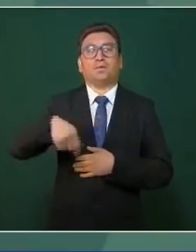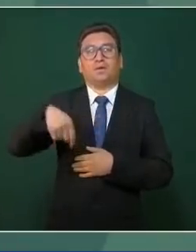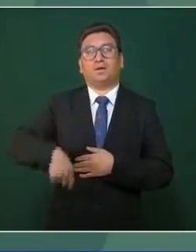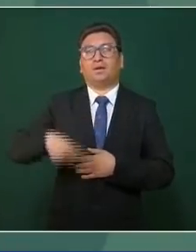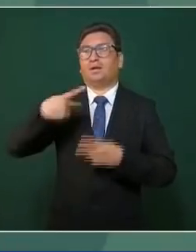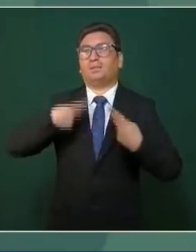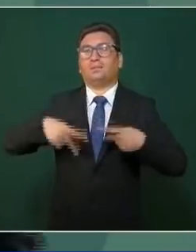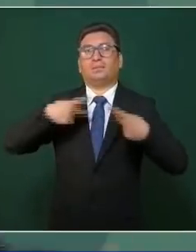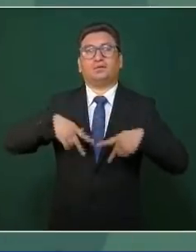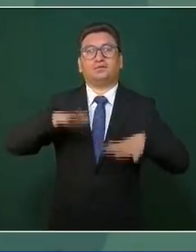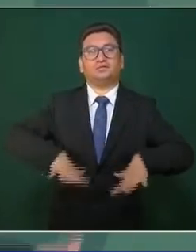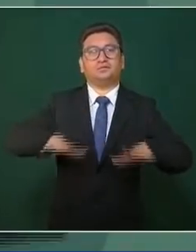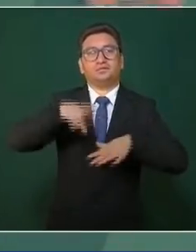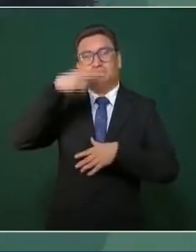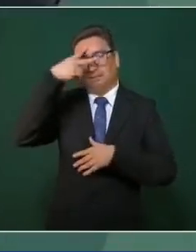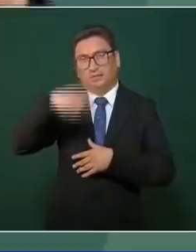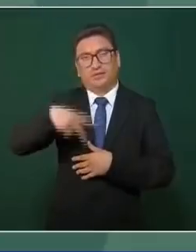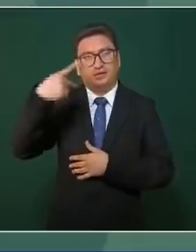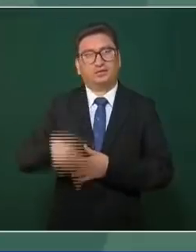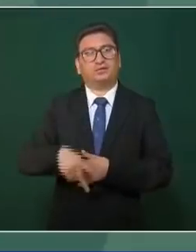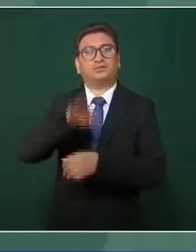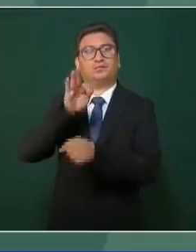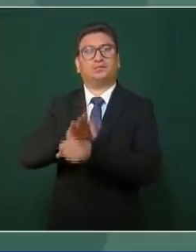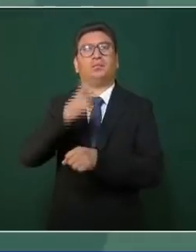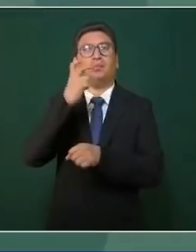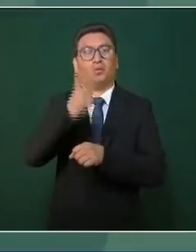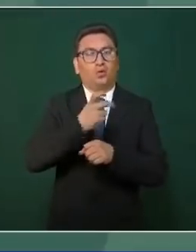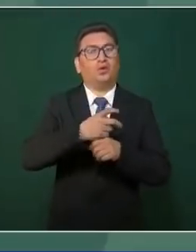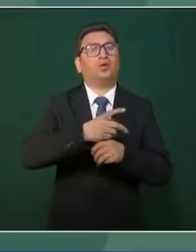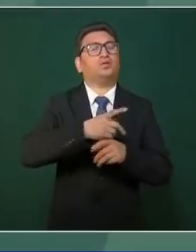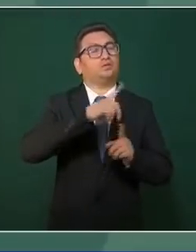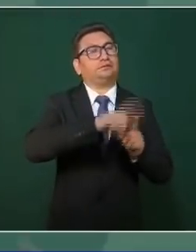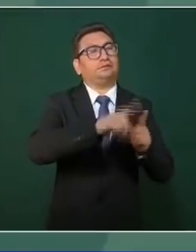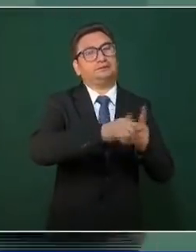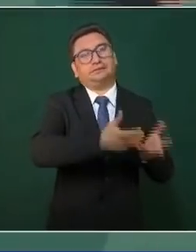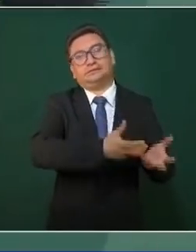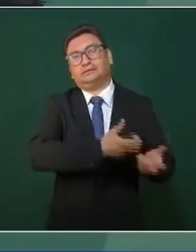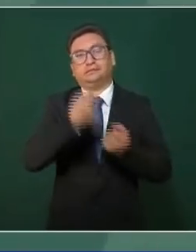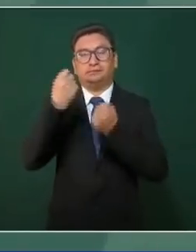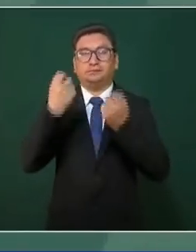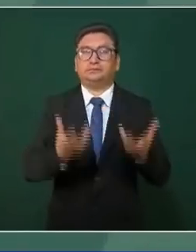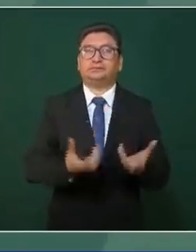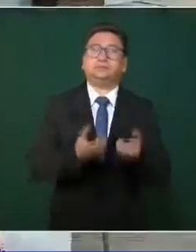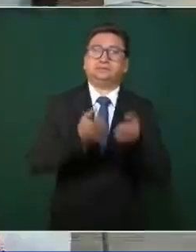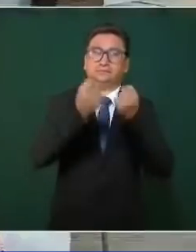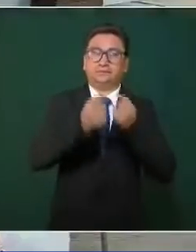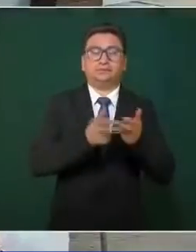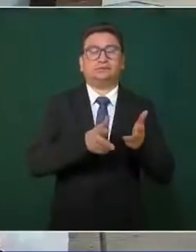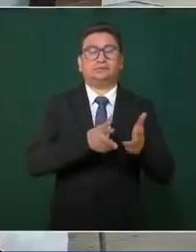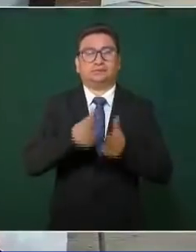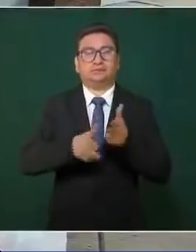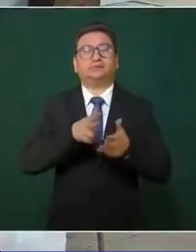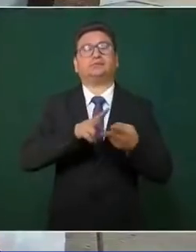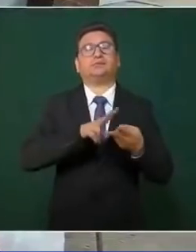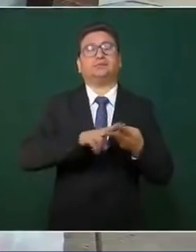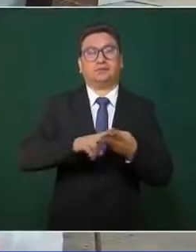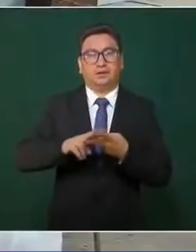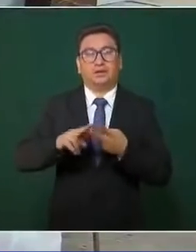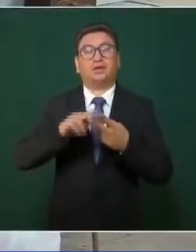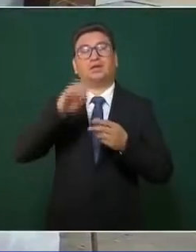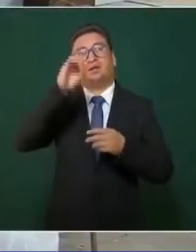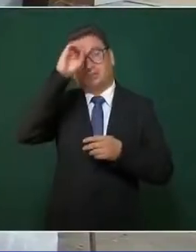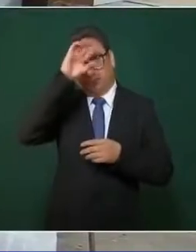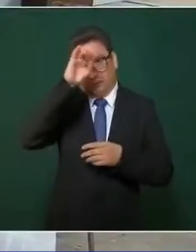mexicanos. Por eso se recuperaron los ferrocarriles, se recuperaron las minas, se recuperó